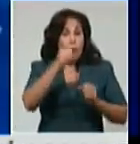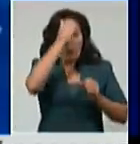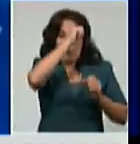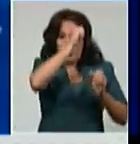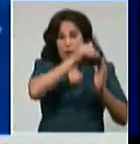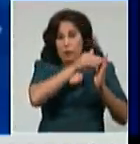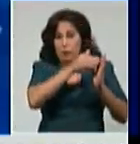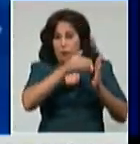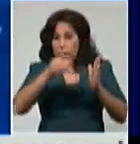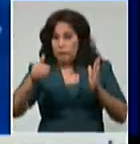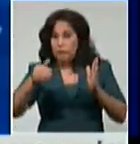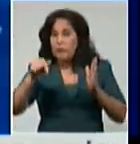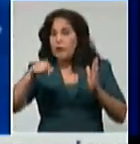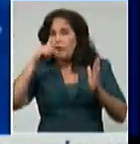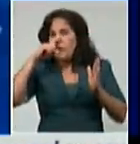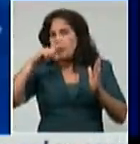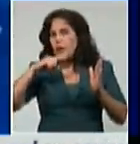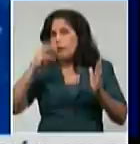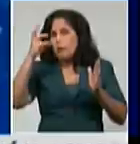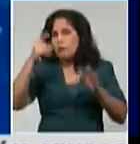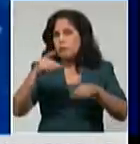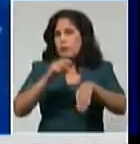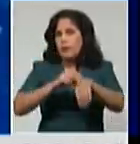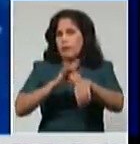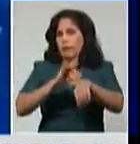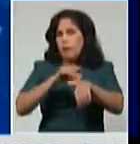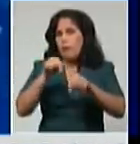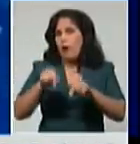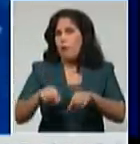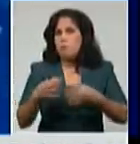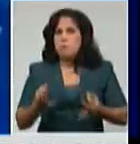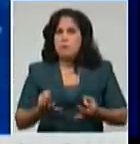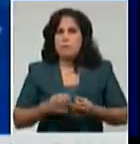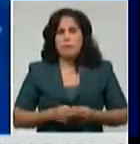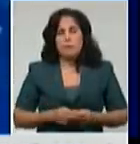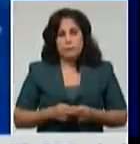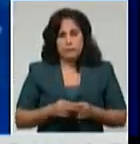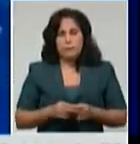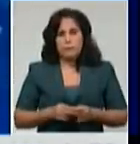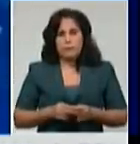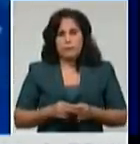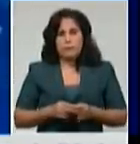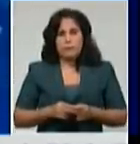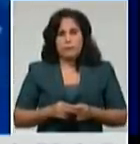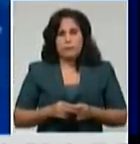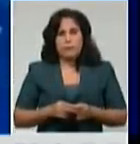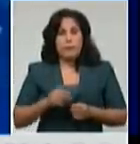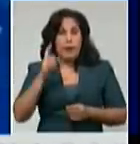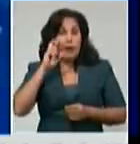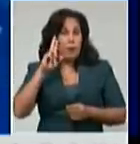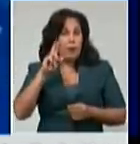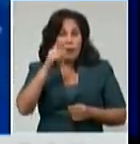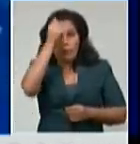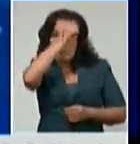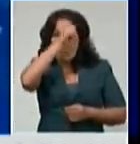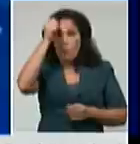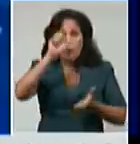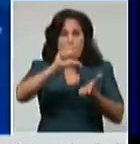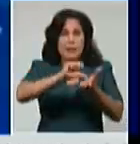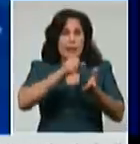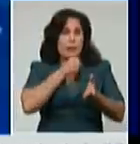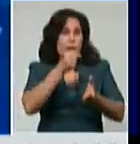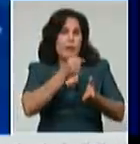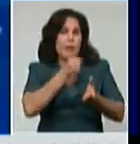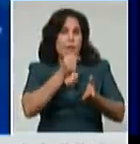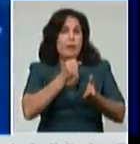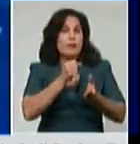último día que usted ofreció conferencia de prensa en el Centro de Prensa Internacional, y hasta la fecha